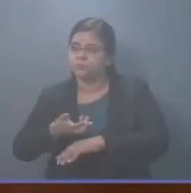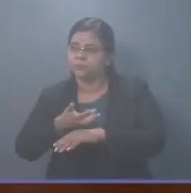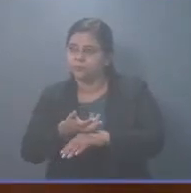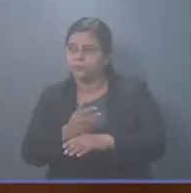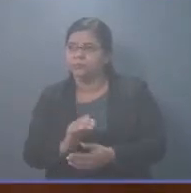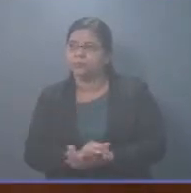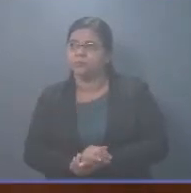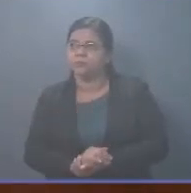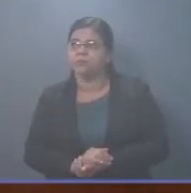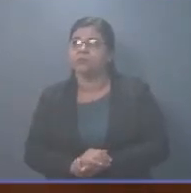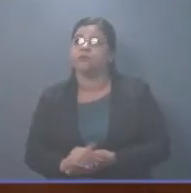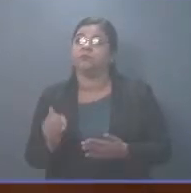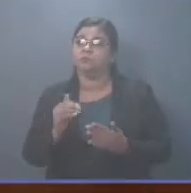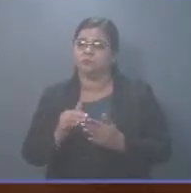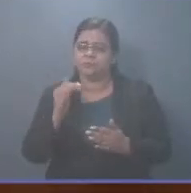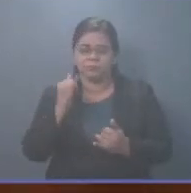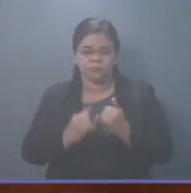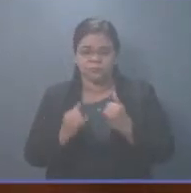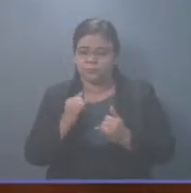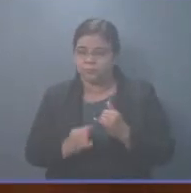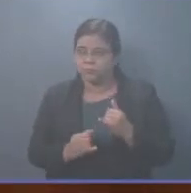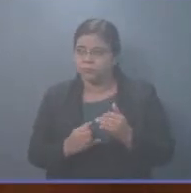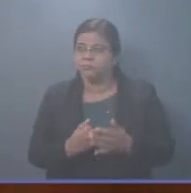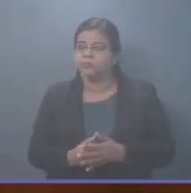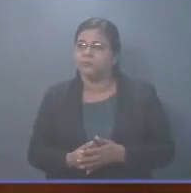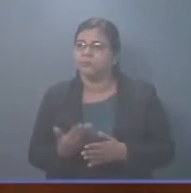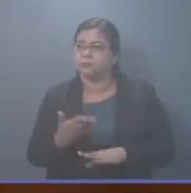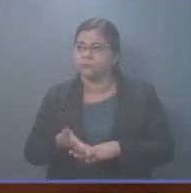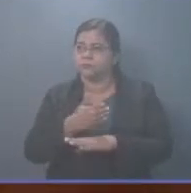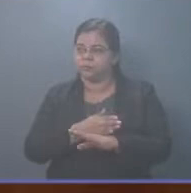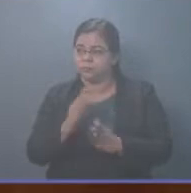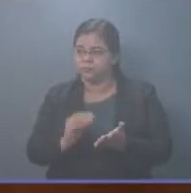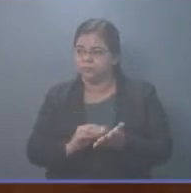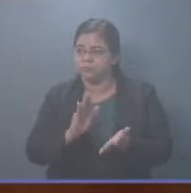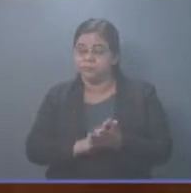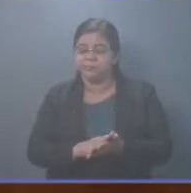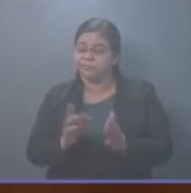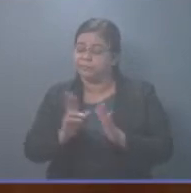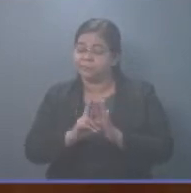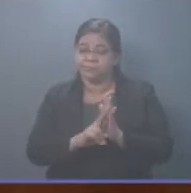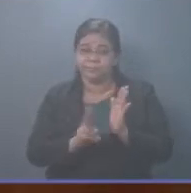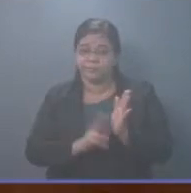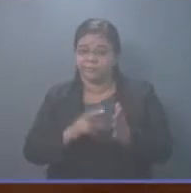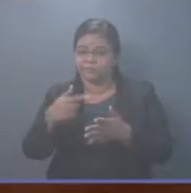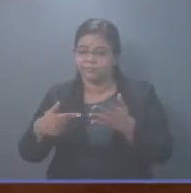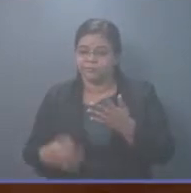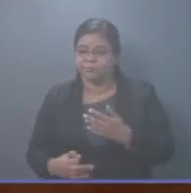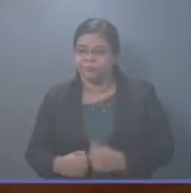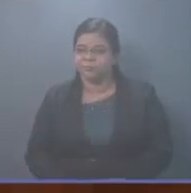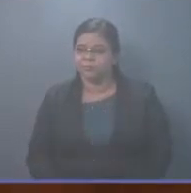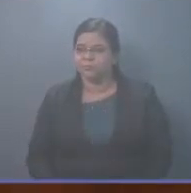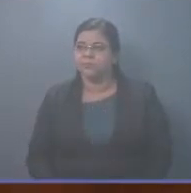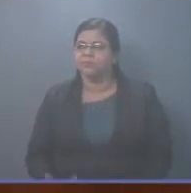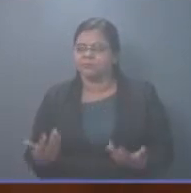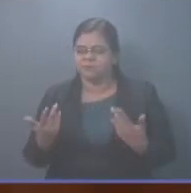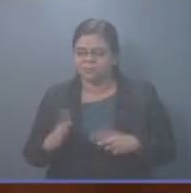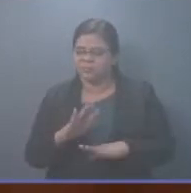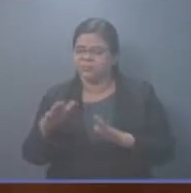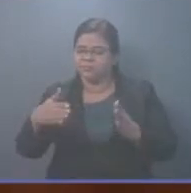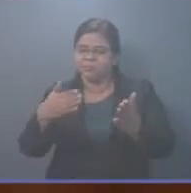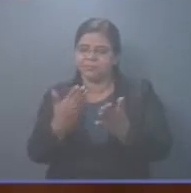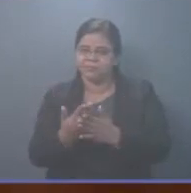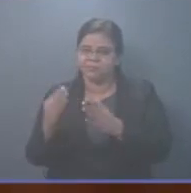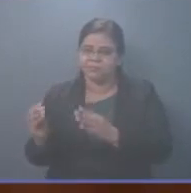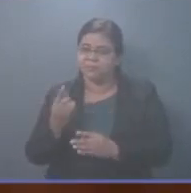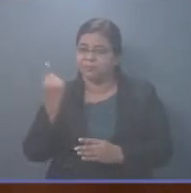colectivo, y eliminar la última parte de que sería establecido en el reglamento de la presente ley, para dejarle simplemente la